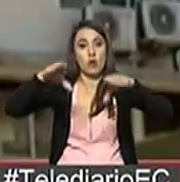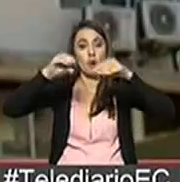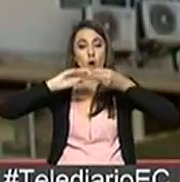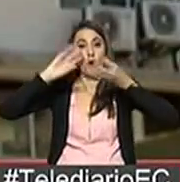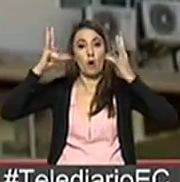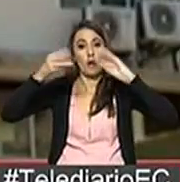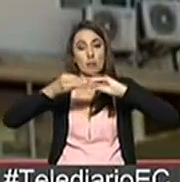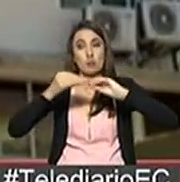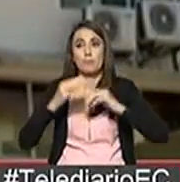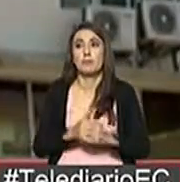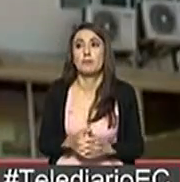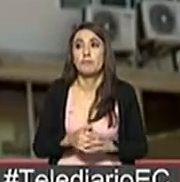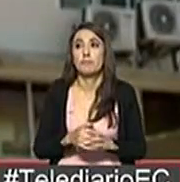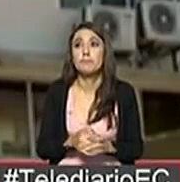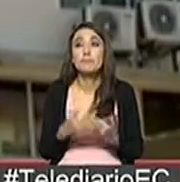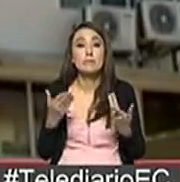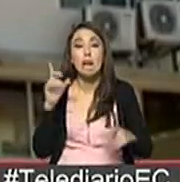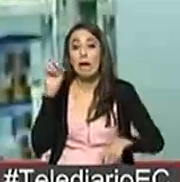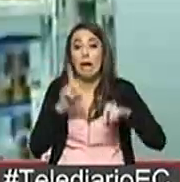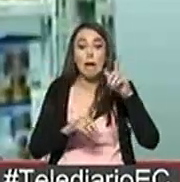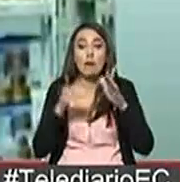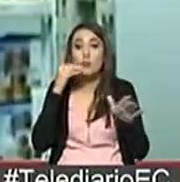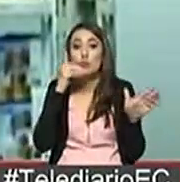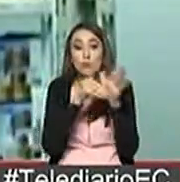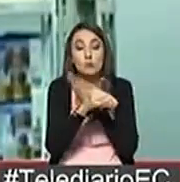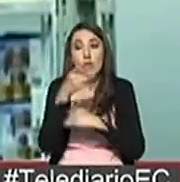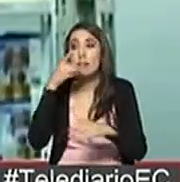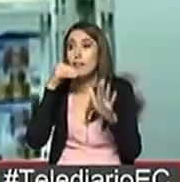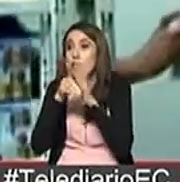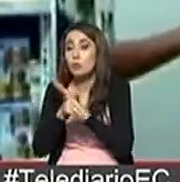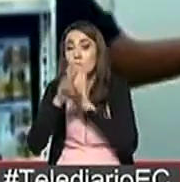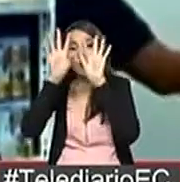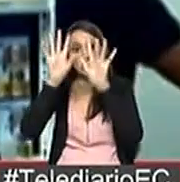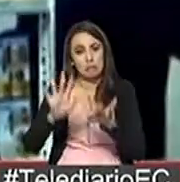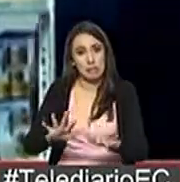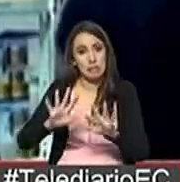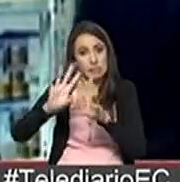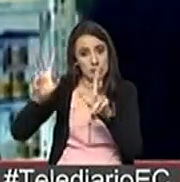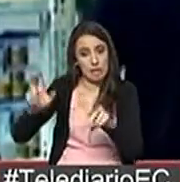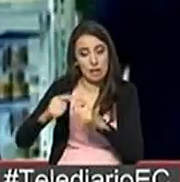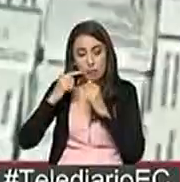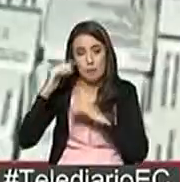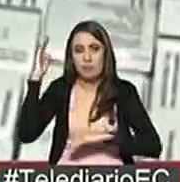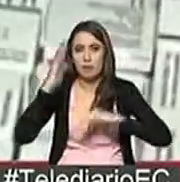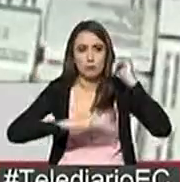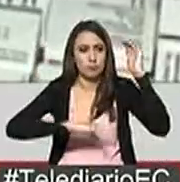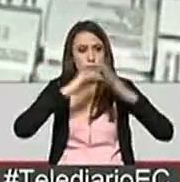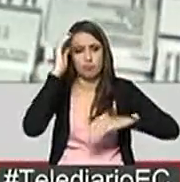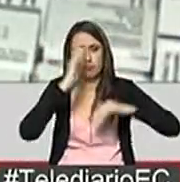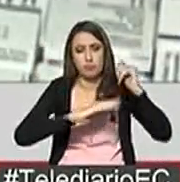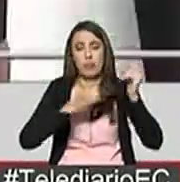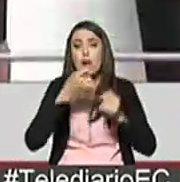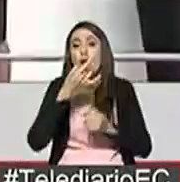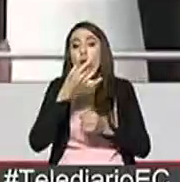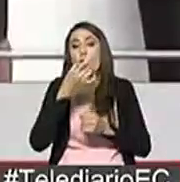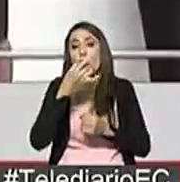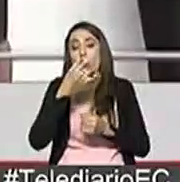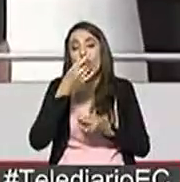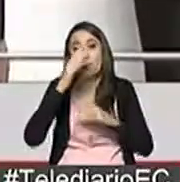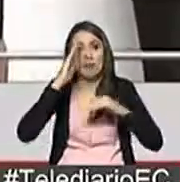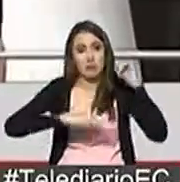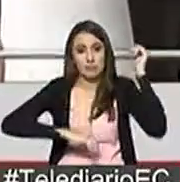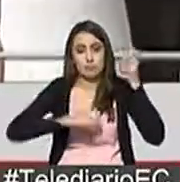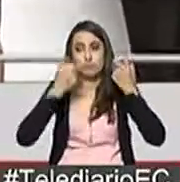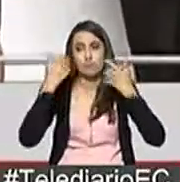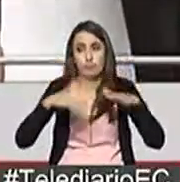Tras las denuncias efectuadas por la Comisión Nacional Anticorrupción sobre presuntos sobreprecios en la adquisición de insumos y medicinas en